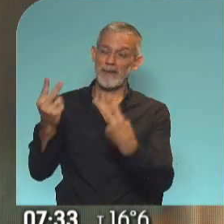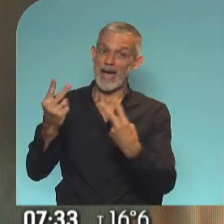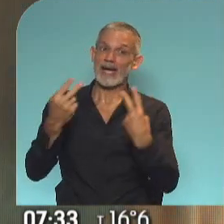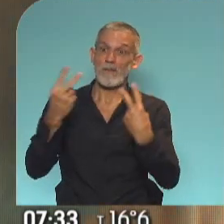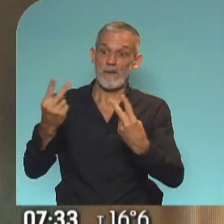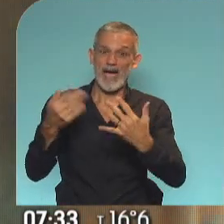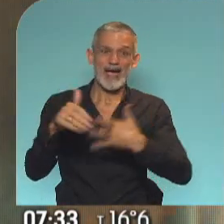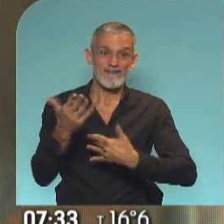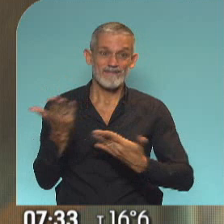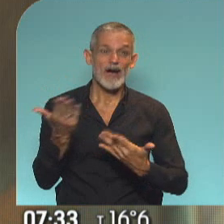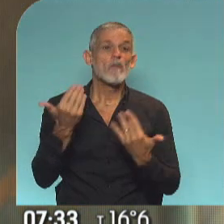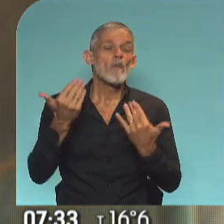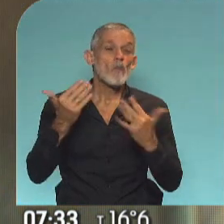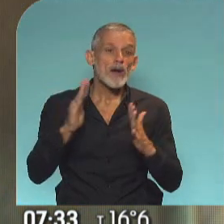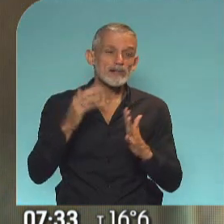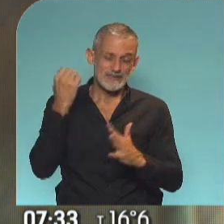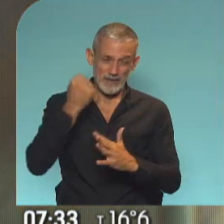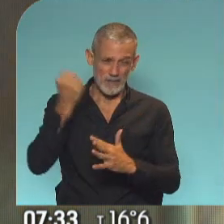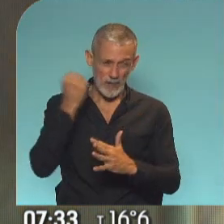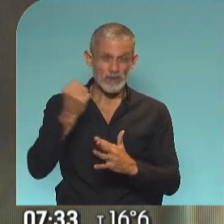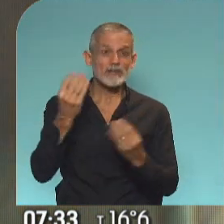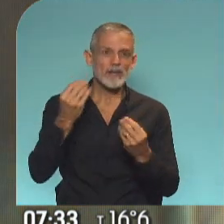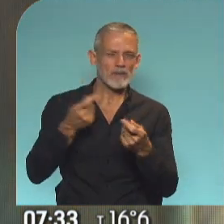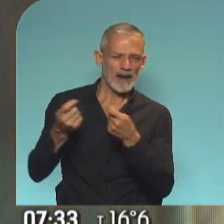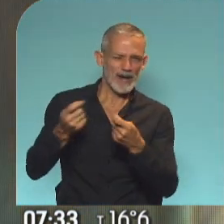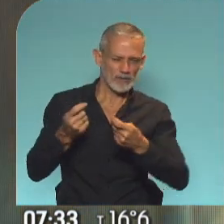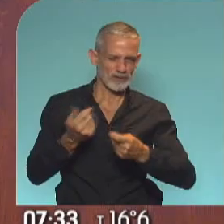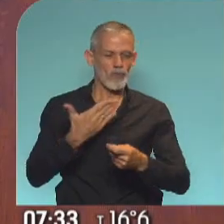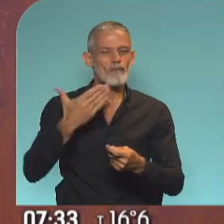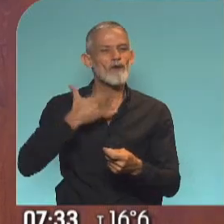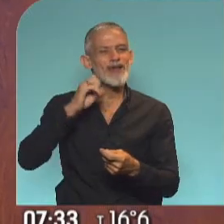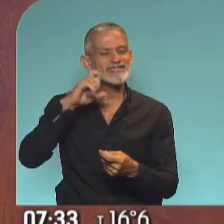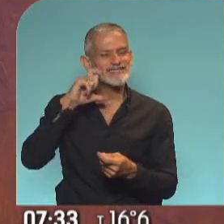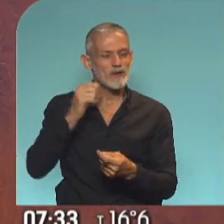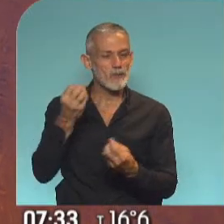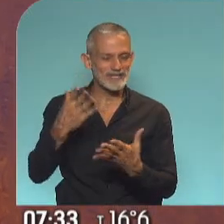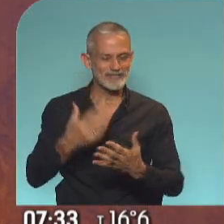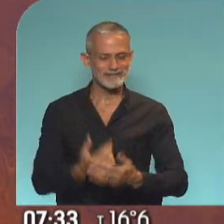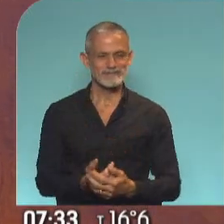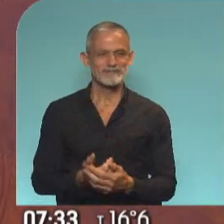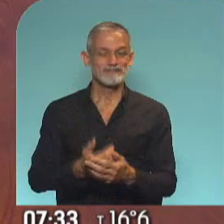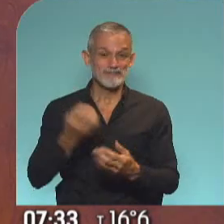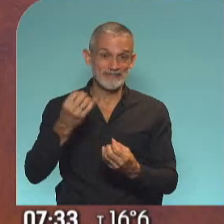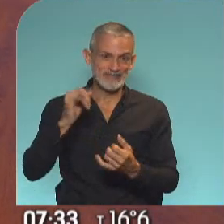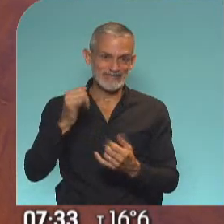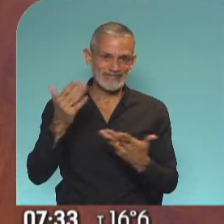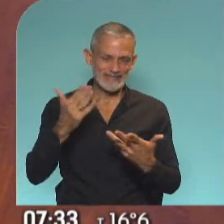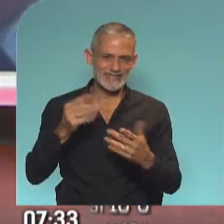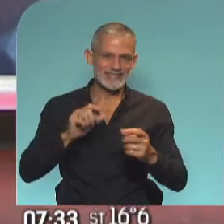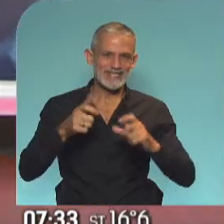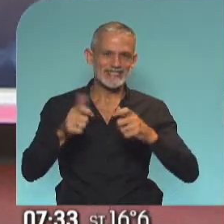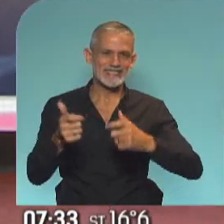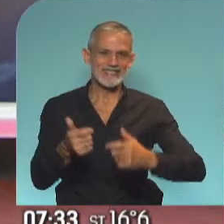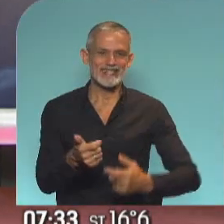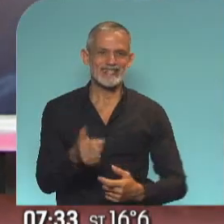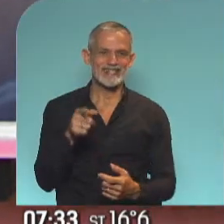un viaje que va a ser probablemente fundamental en el marco de esta negociación. Con Flor Barragán. Buen día, Flor, ¿cómo estás? Buen día, Vero. Y sí, tenemos que actualizar